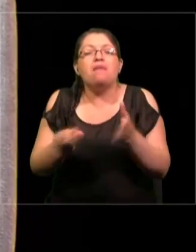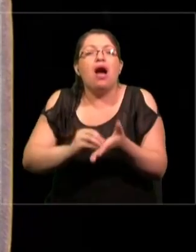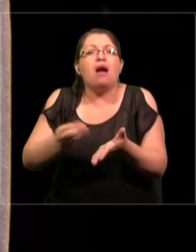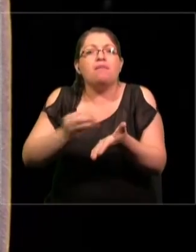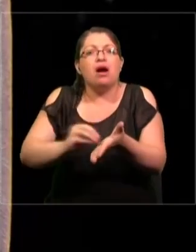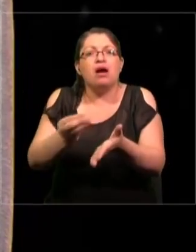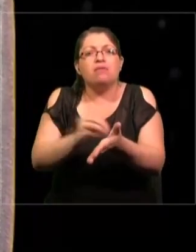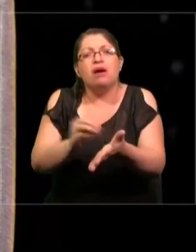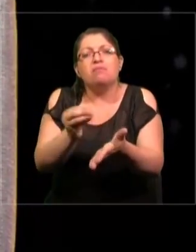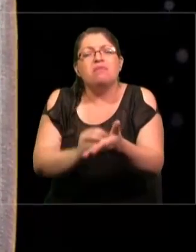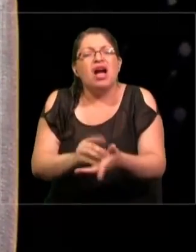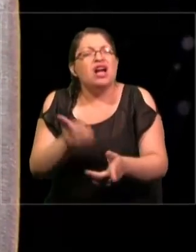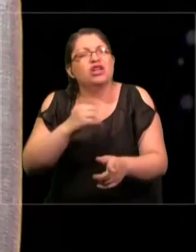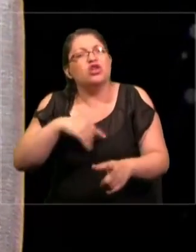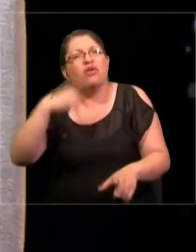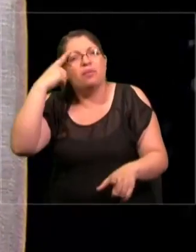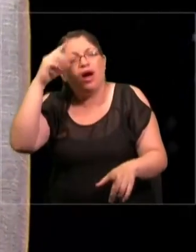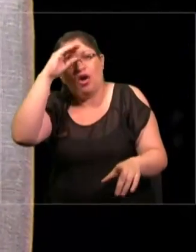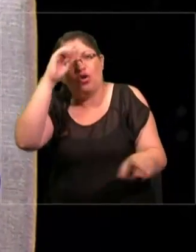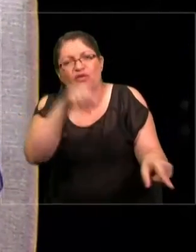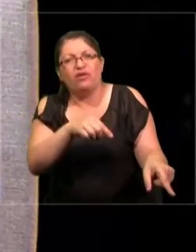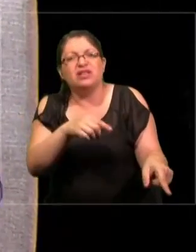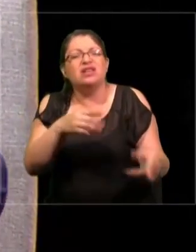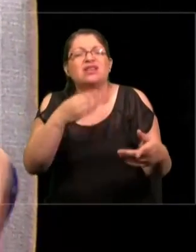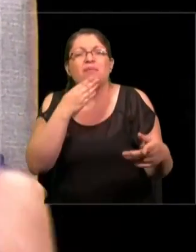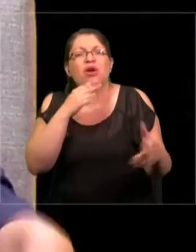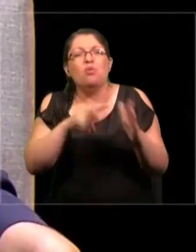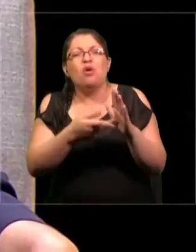de legitimidad y crisis en la relación